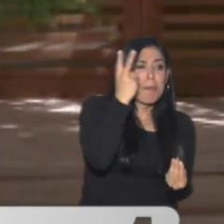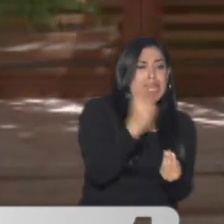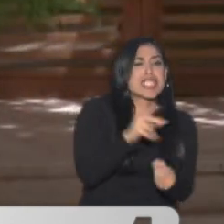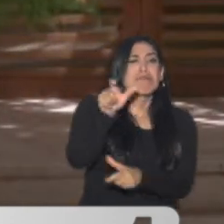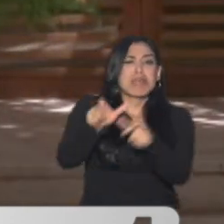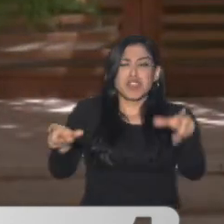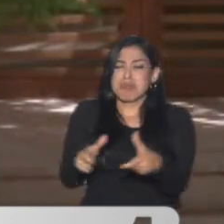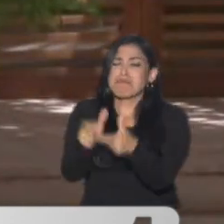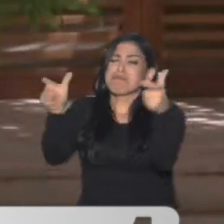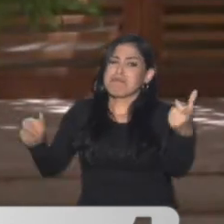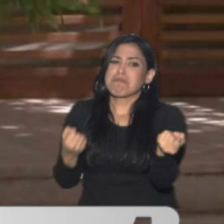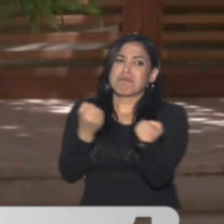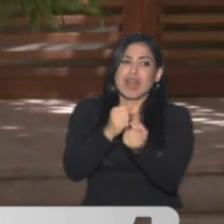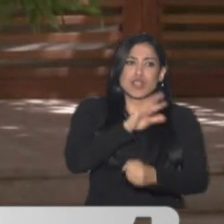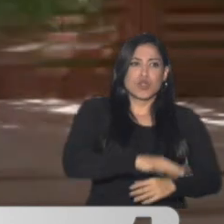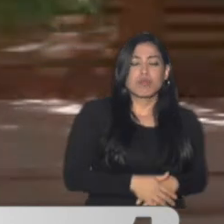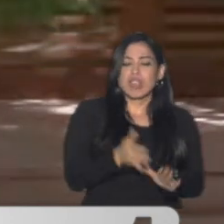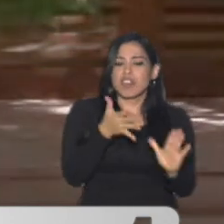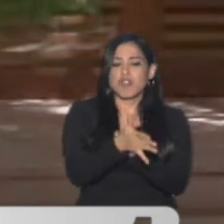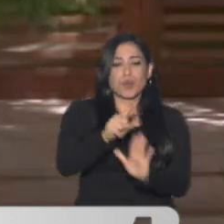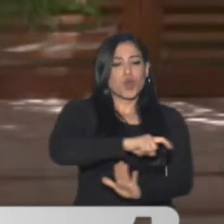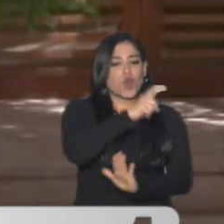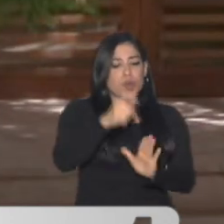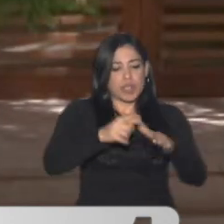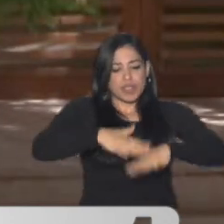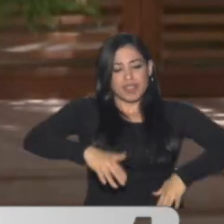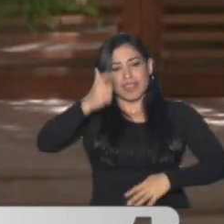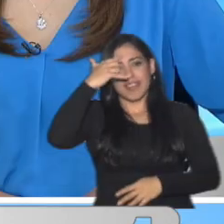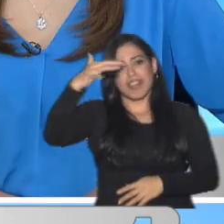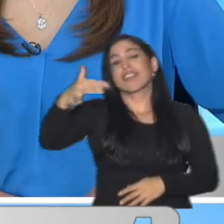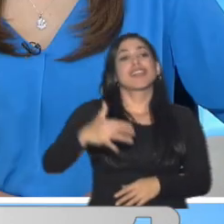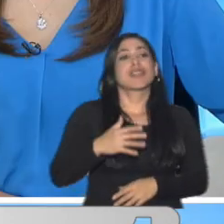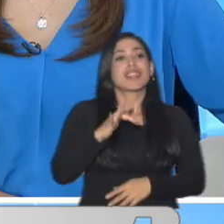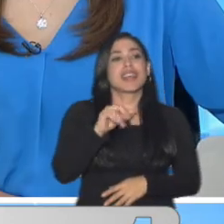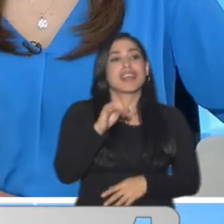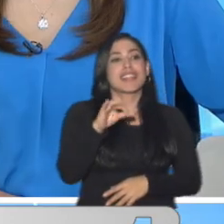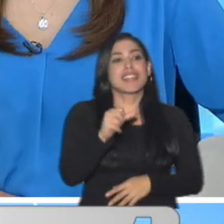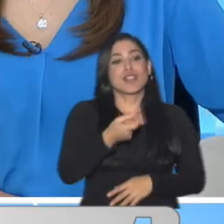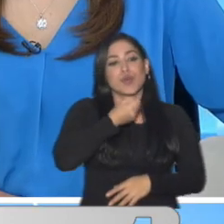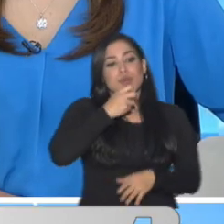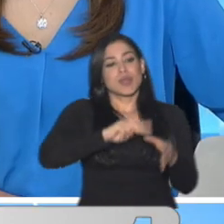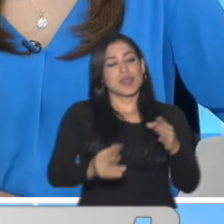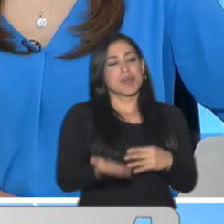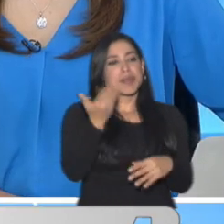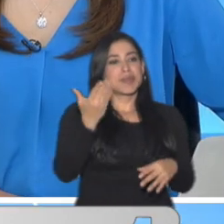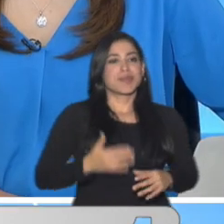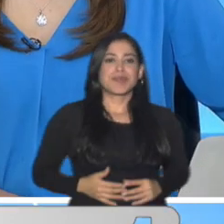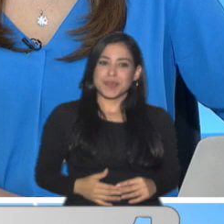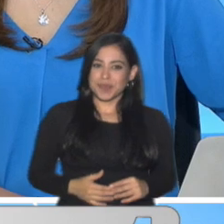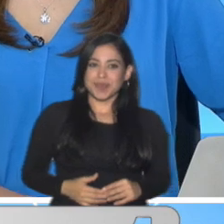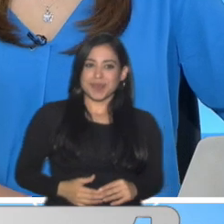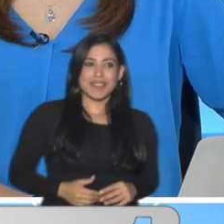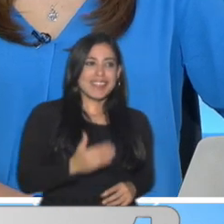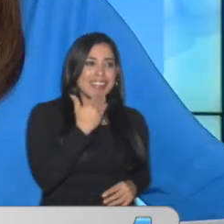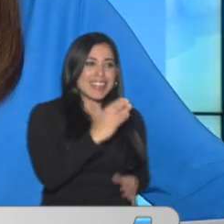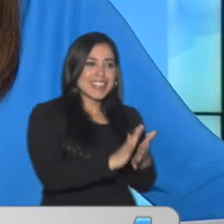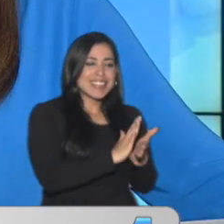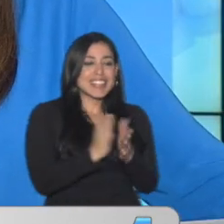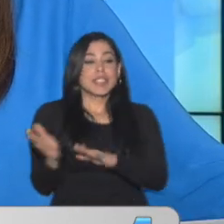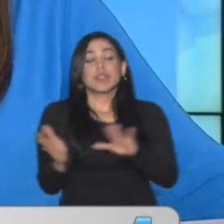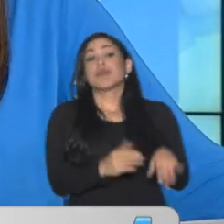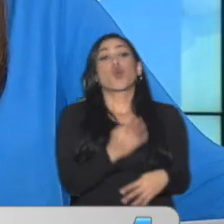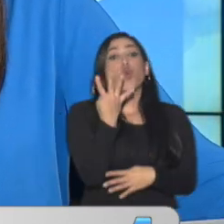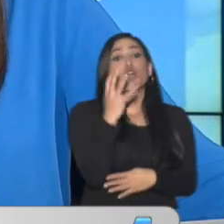grupo delincuencial los pasos por horas toda la información desde cartagena tatiana rodríguez para noticentro de 1 c m tatiana gracias